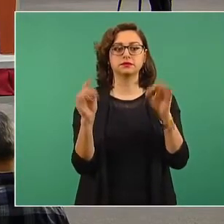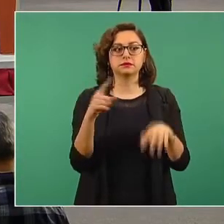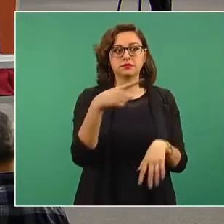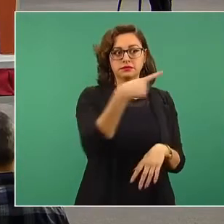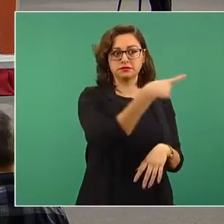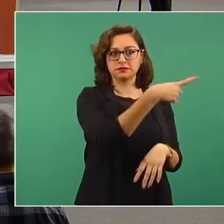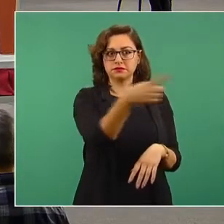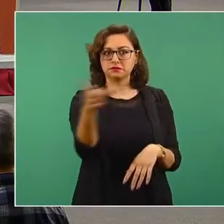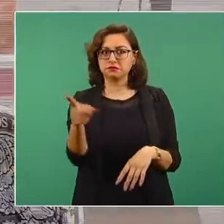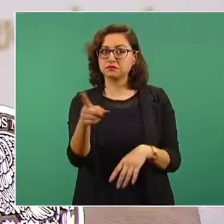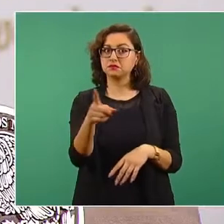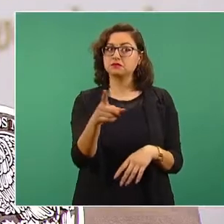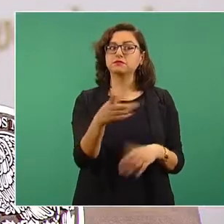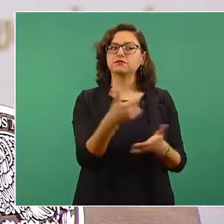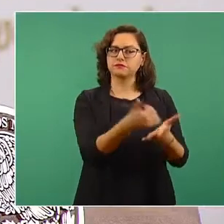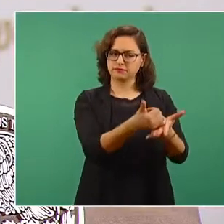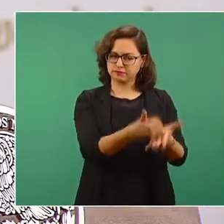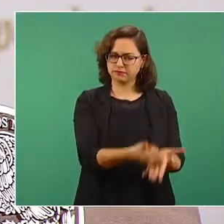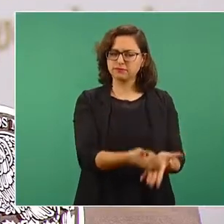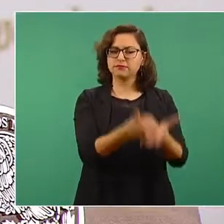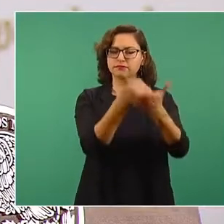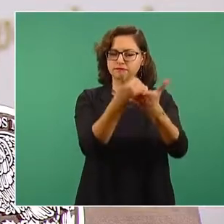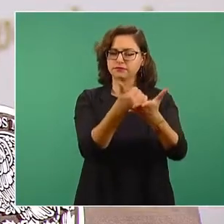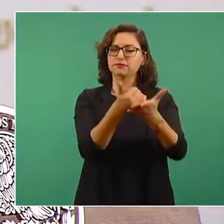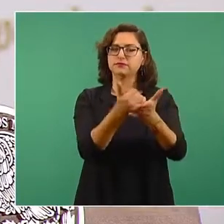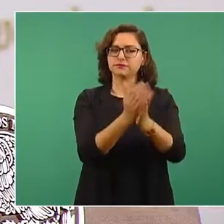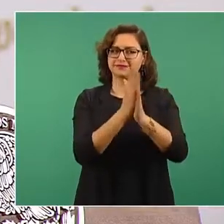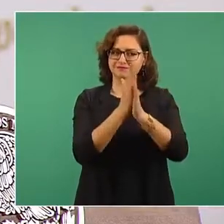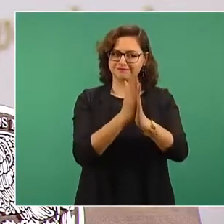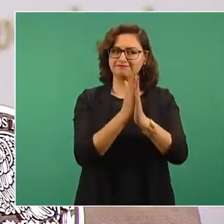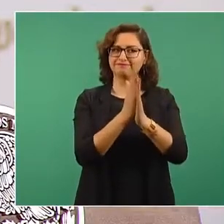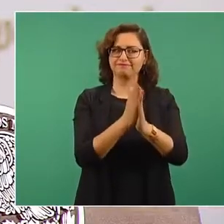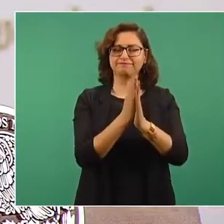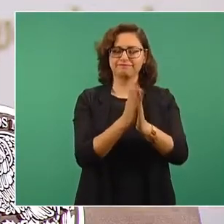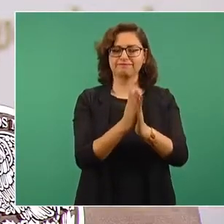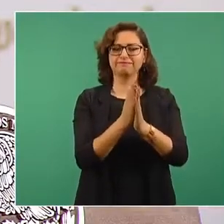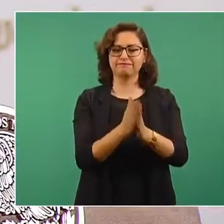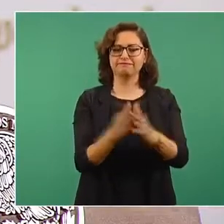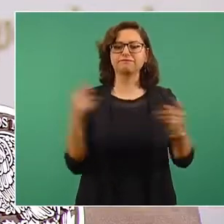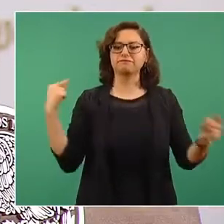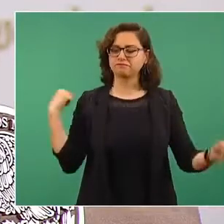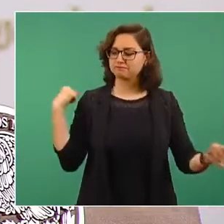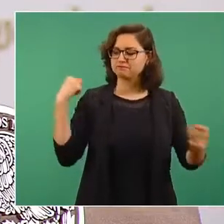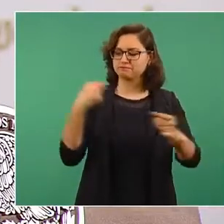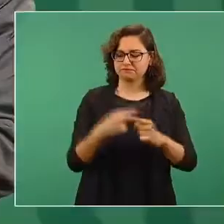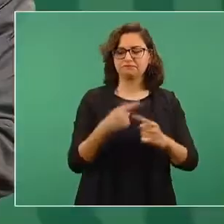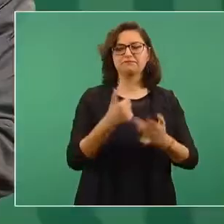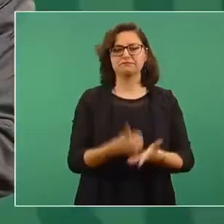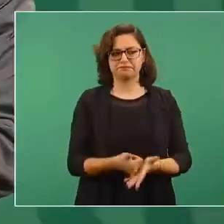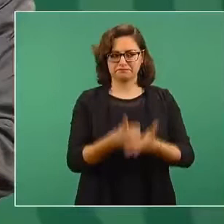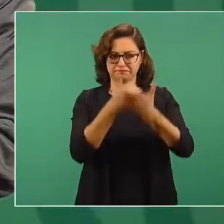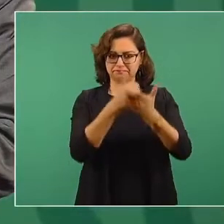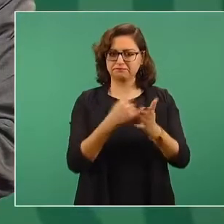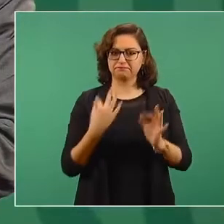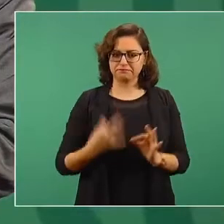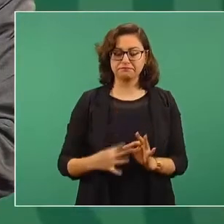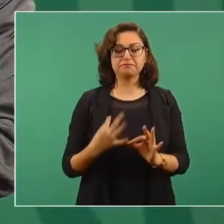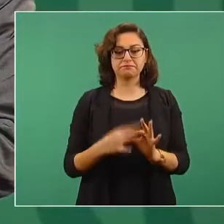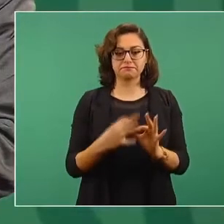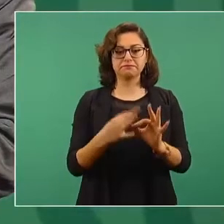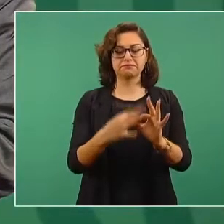nos ayuden, como siempre lo han venido haciendo todos los distribuidores,